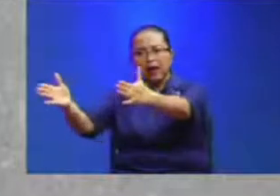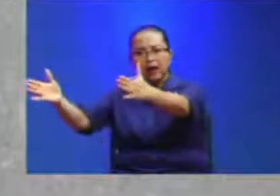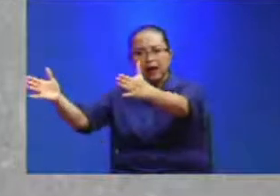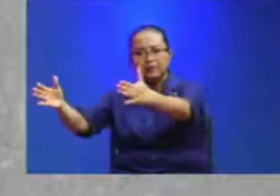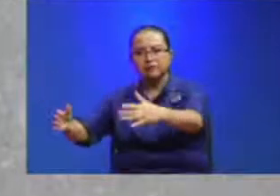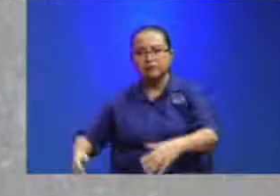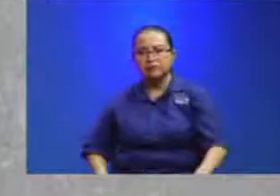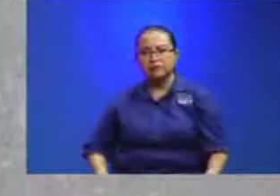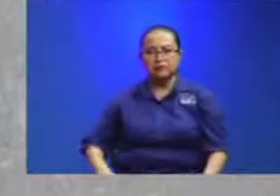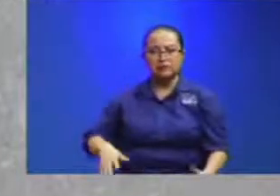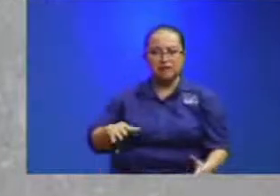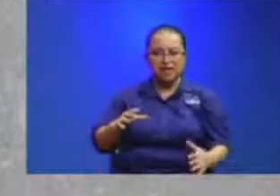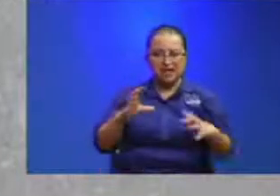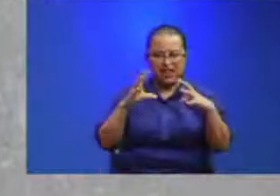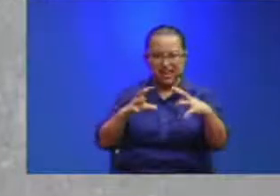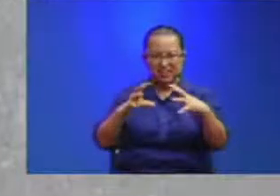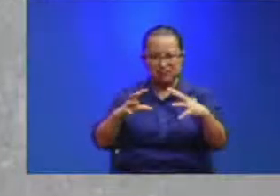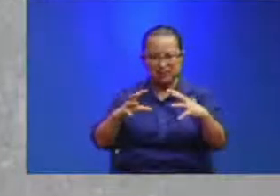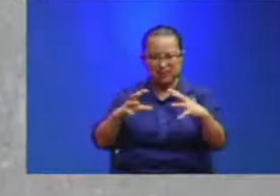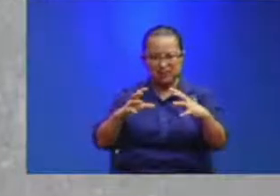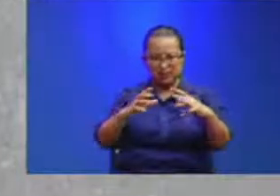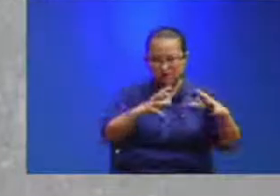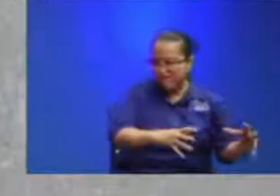quitar las piedras